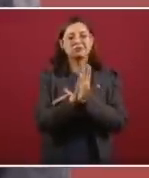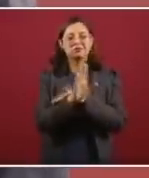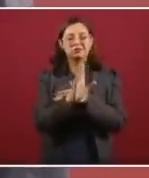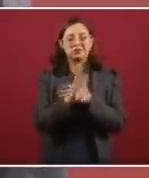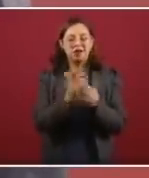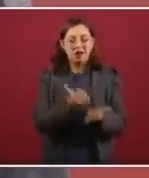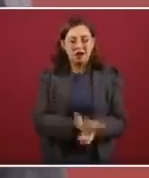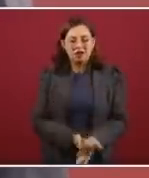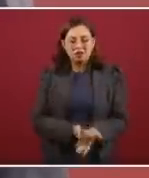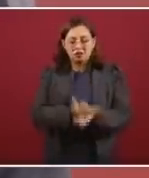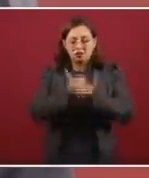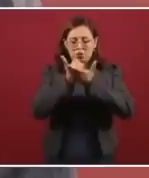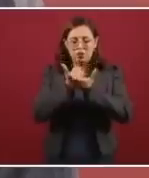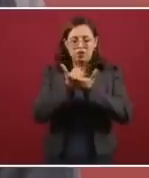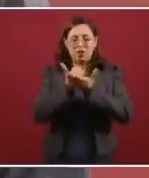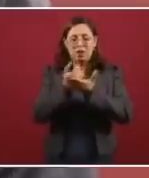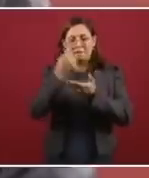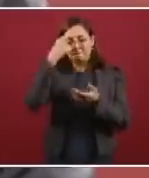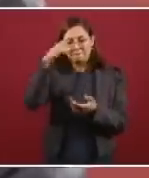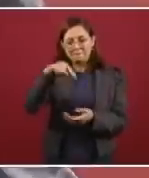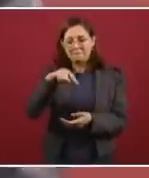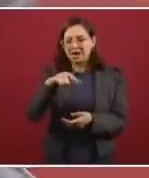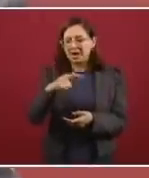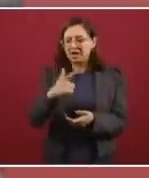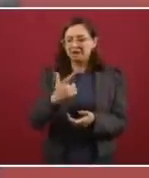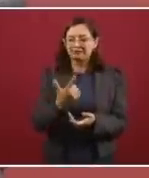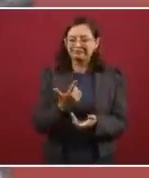permite que